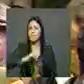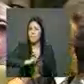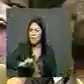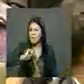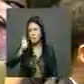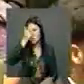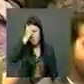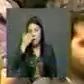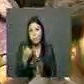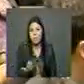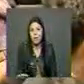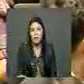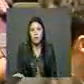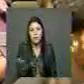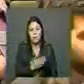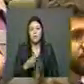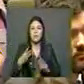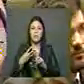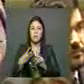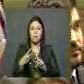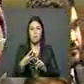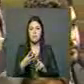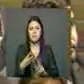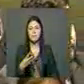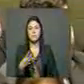juego. Tercero, porque